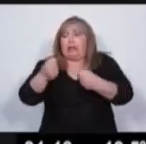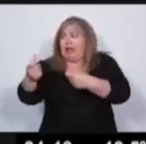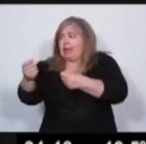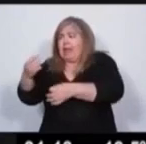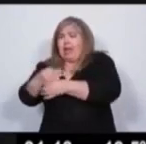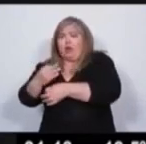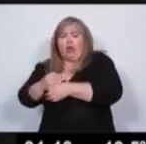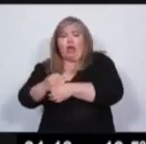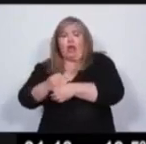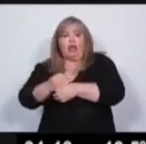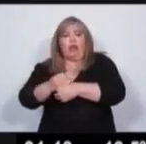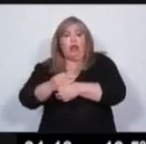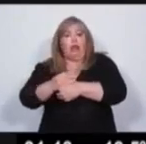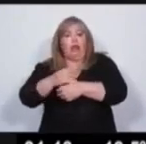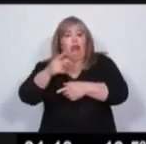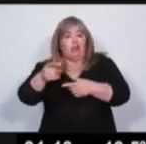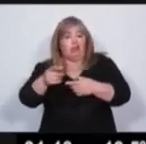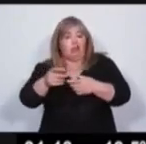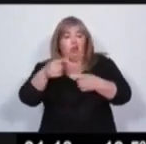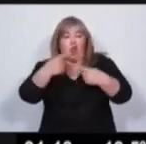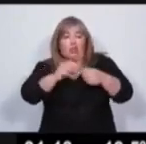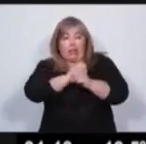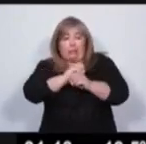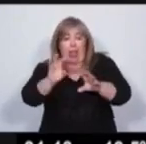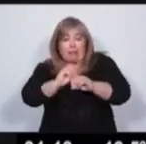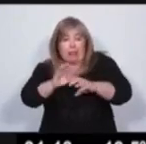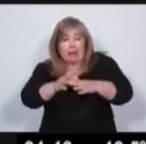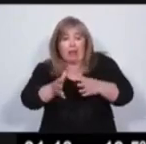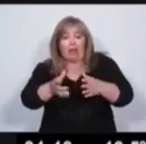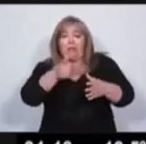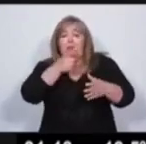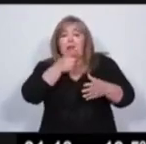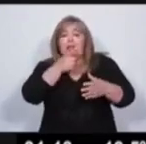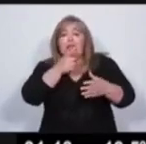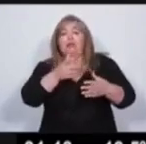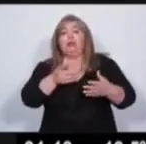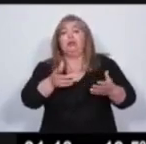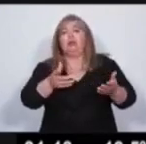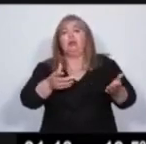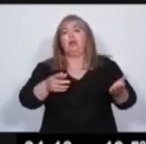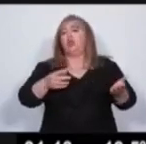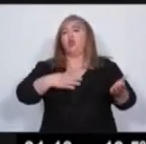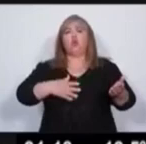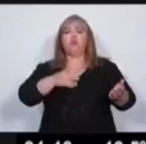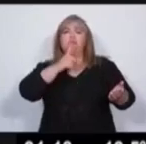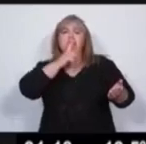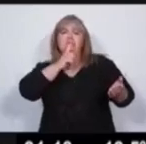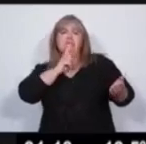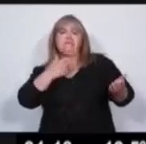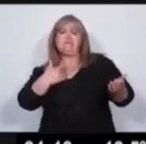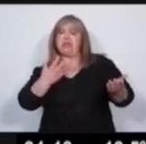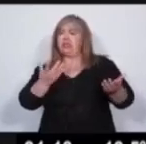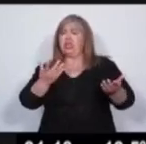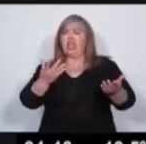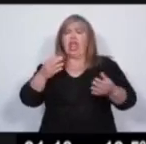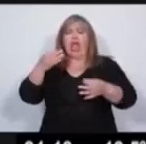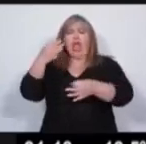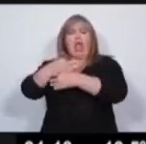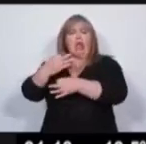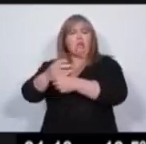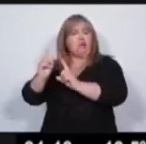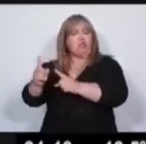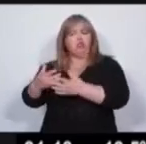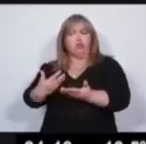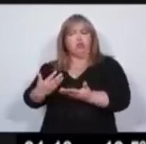esconde detrás de toda esa ineficiencia esa intolerancia parece que tuvieran hacia los docentes yo no sé qué le han hecho